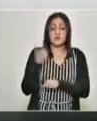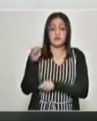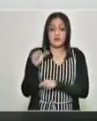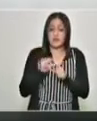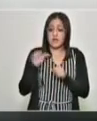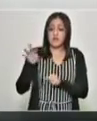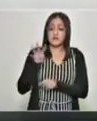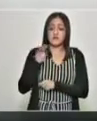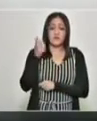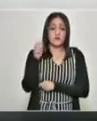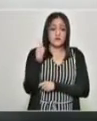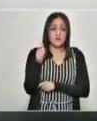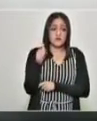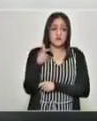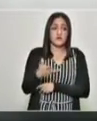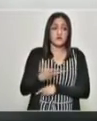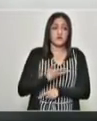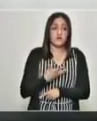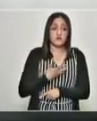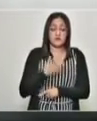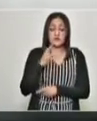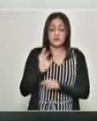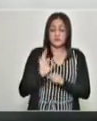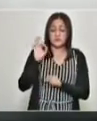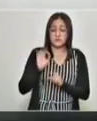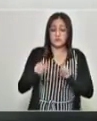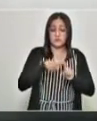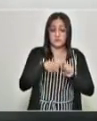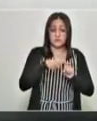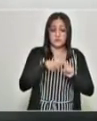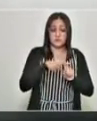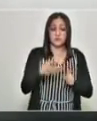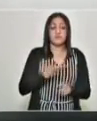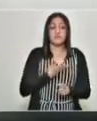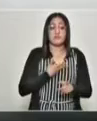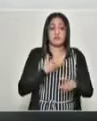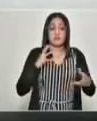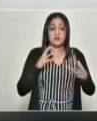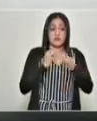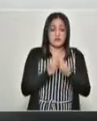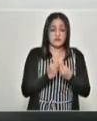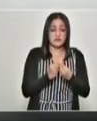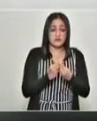agosto al 19 de agosto, el índice de positividad